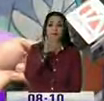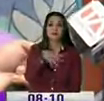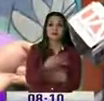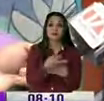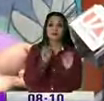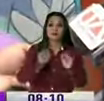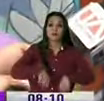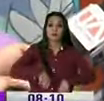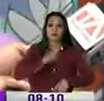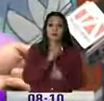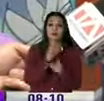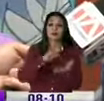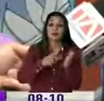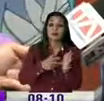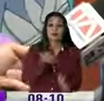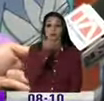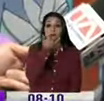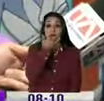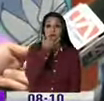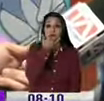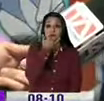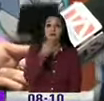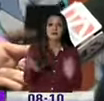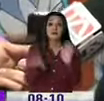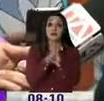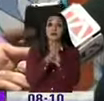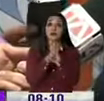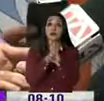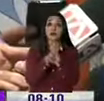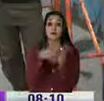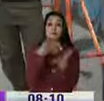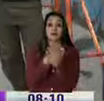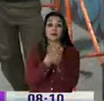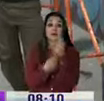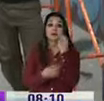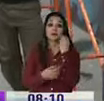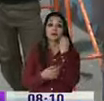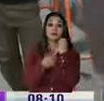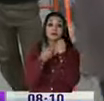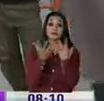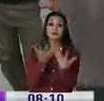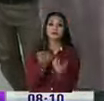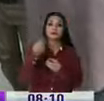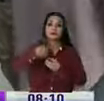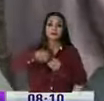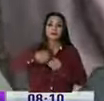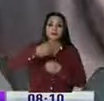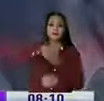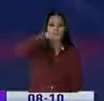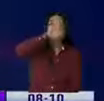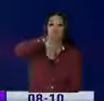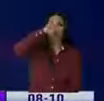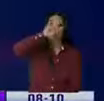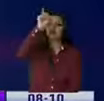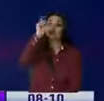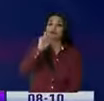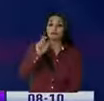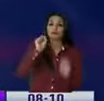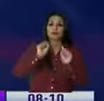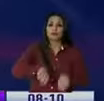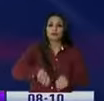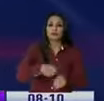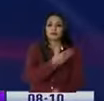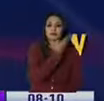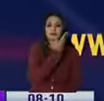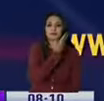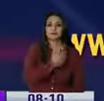prisión. Es una contravención sancionada por el Código Orgánico Integral Penal. Quienes deseen participar en la pintura de los murales lo pueden hacer ingresando